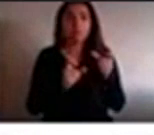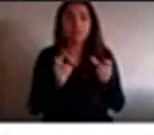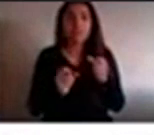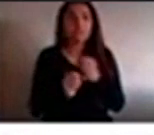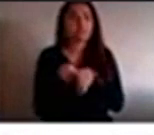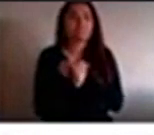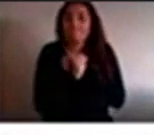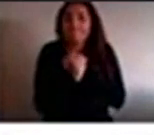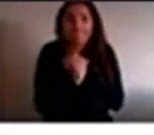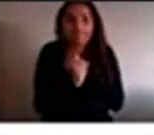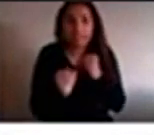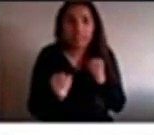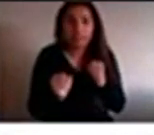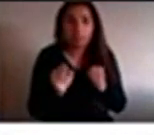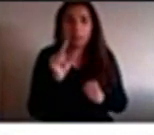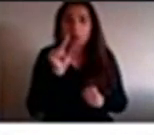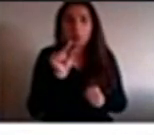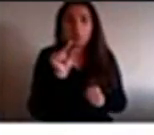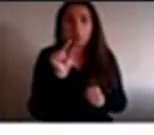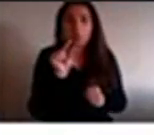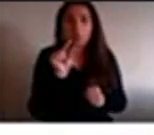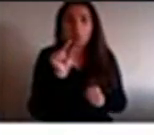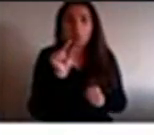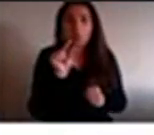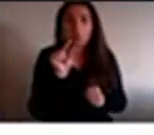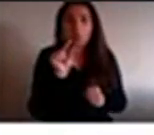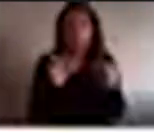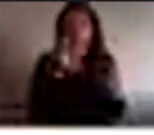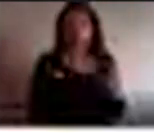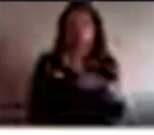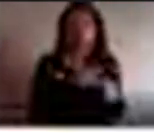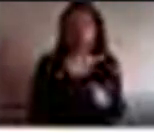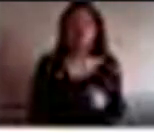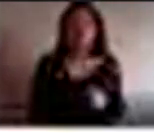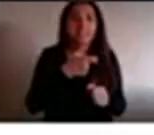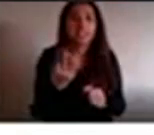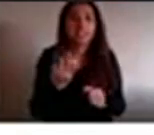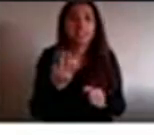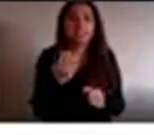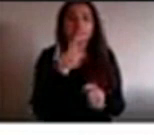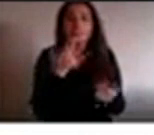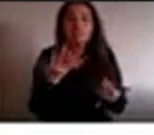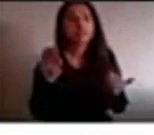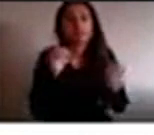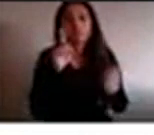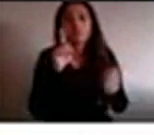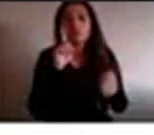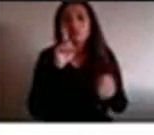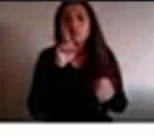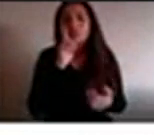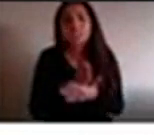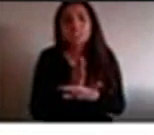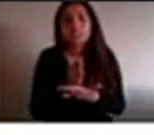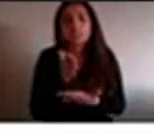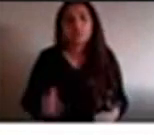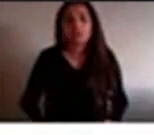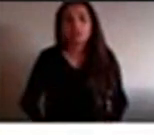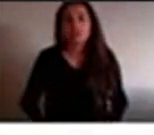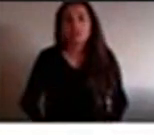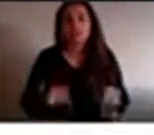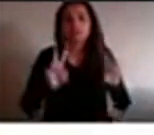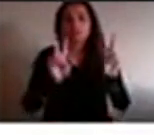han sido utilizados solamente 114, toda vez que el programa se tuvo que suspender por el COVID. Sin